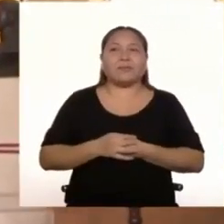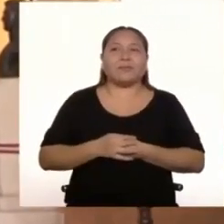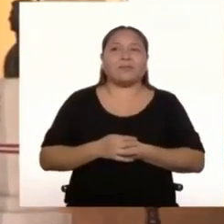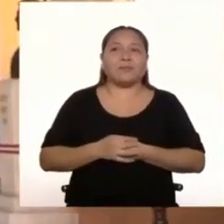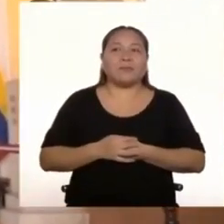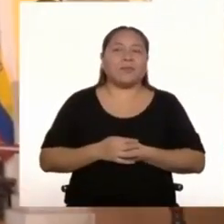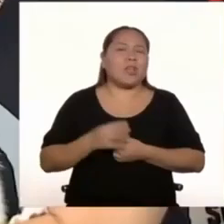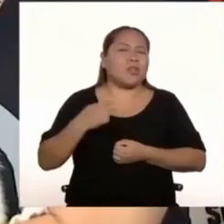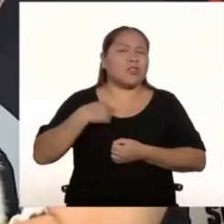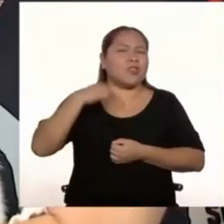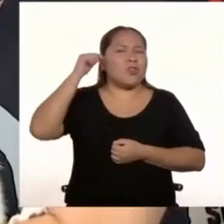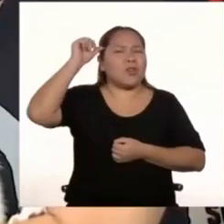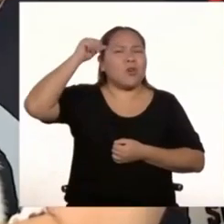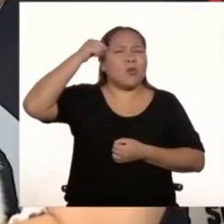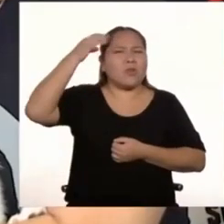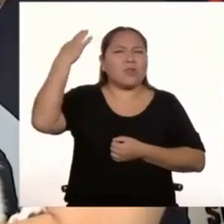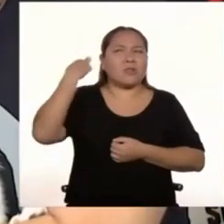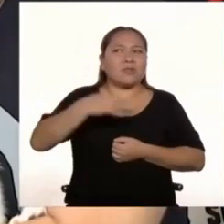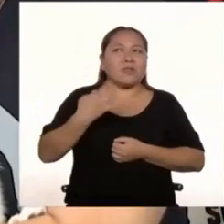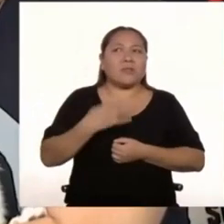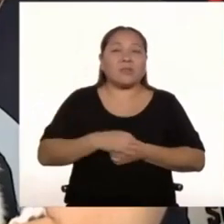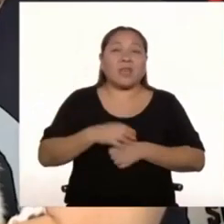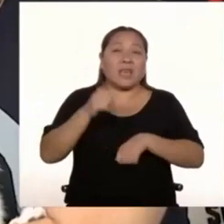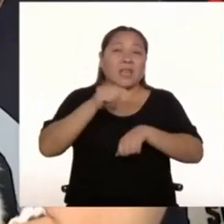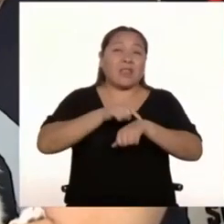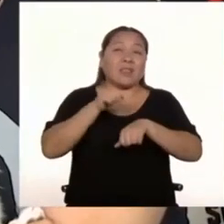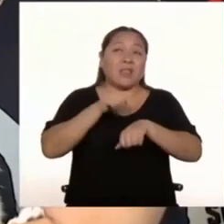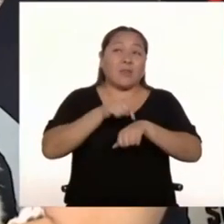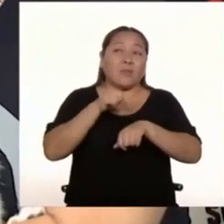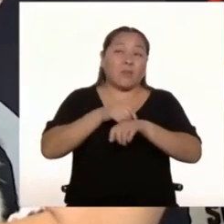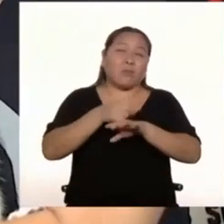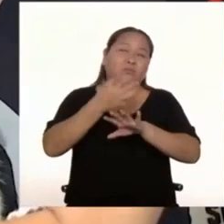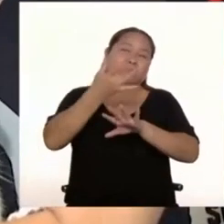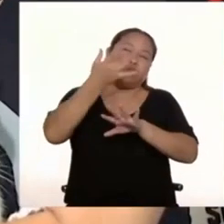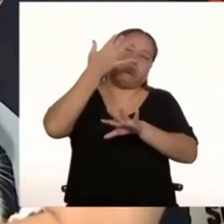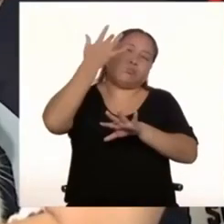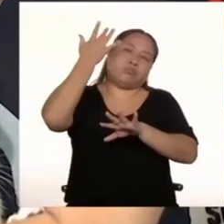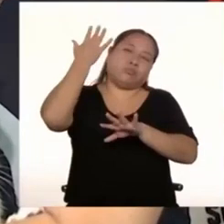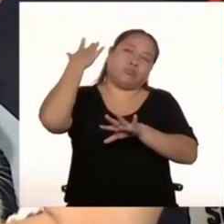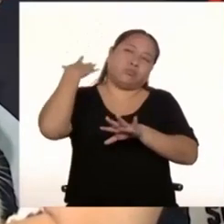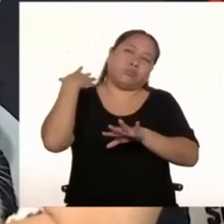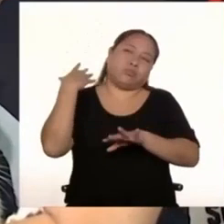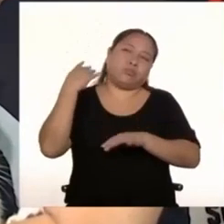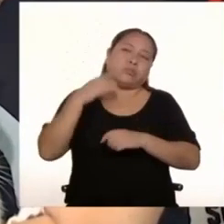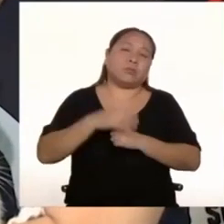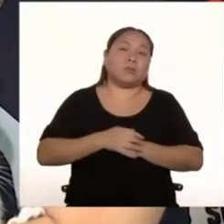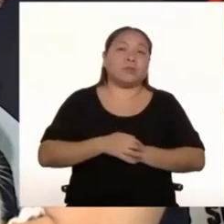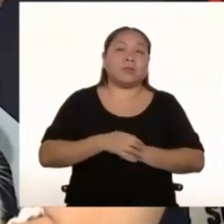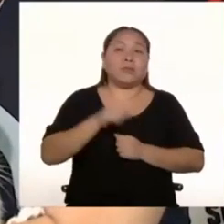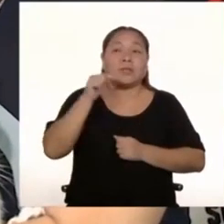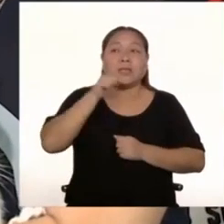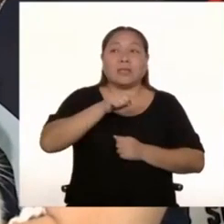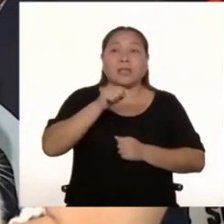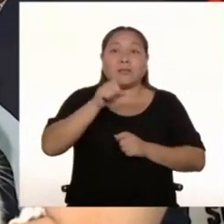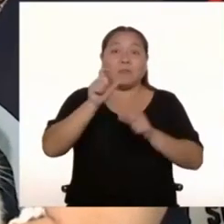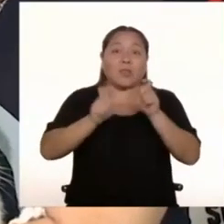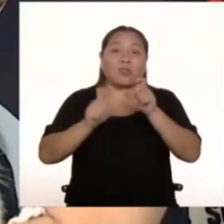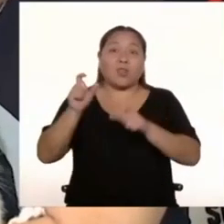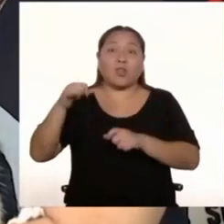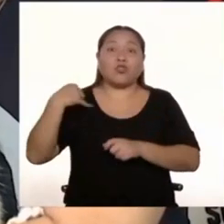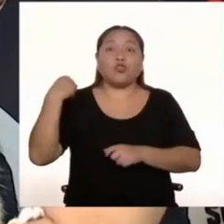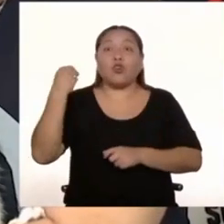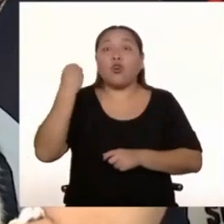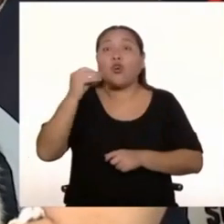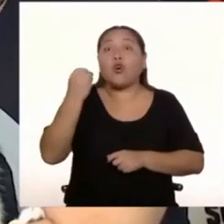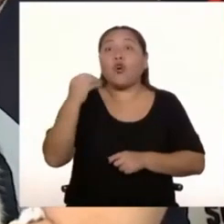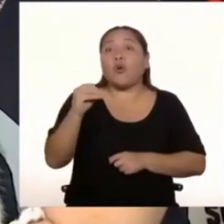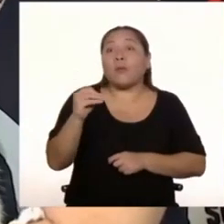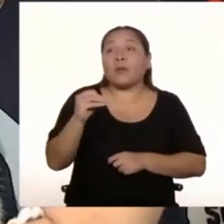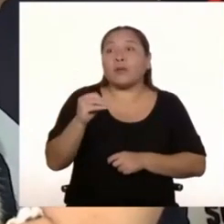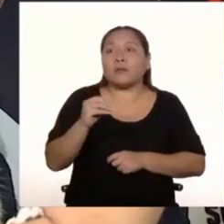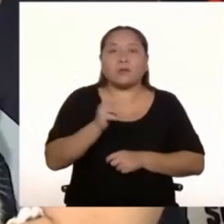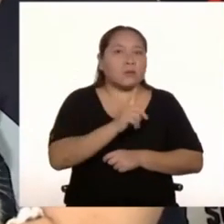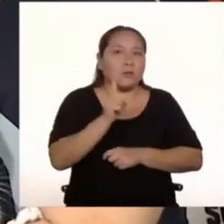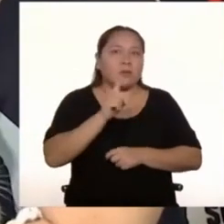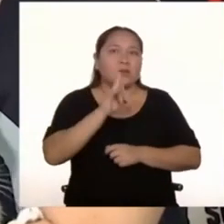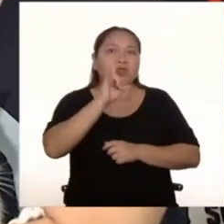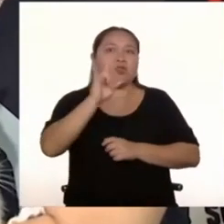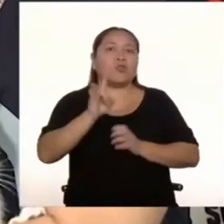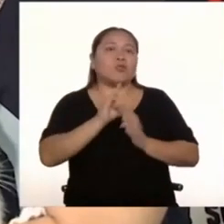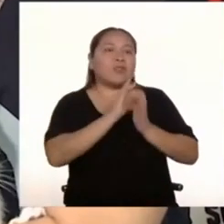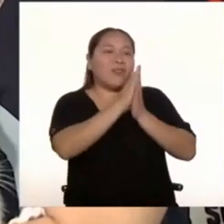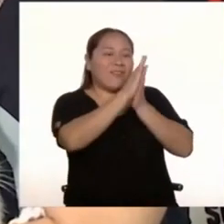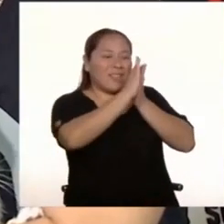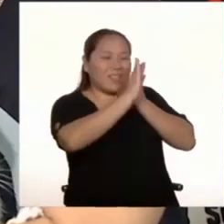Yo recuerdo siempre que en la época aquella, para los que son muy jóvenes, se usaban pues las láminas